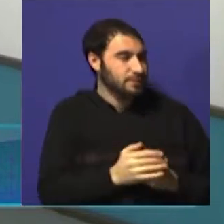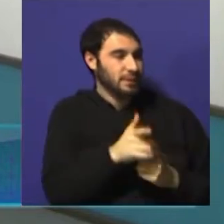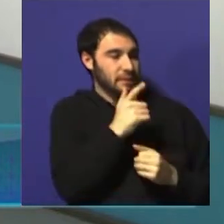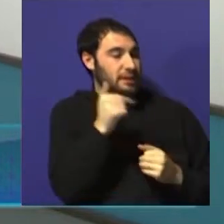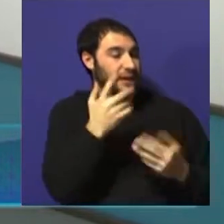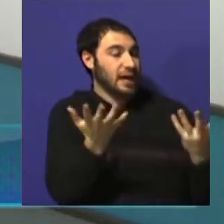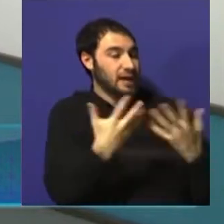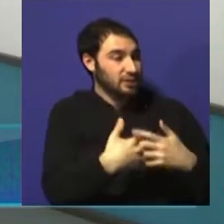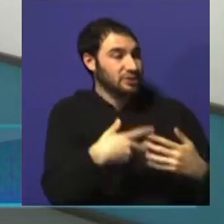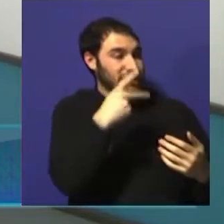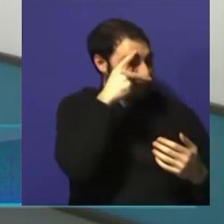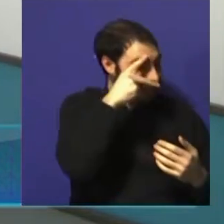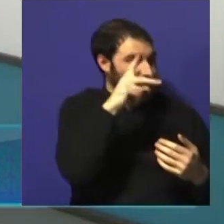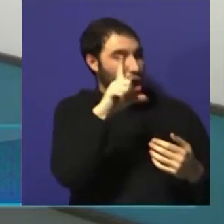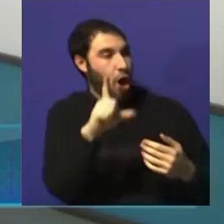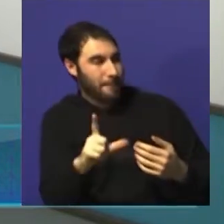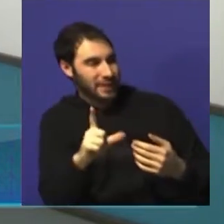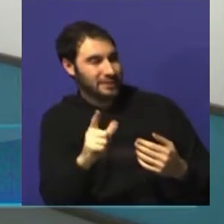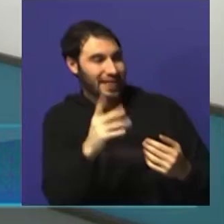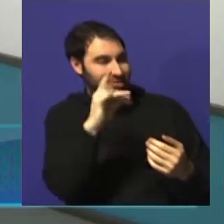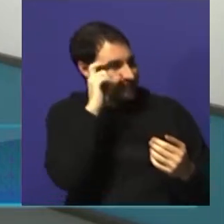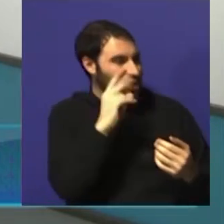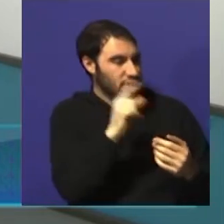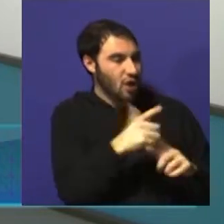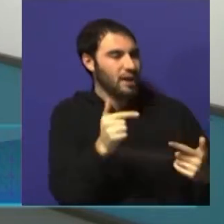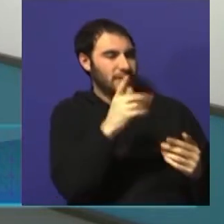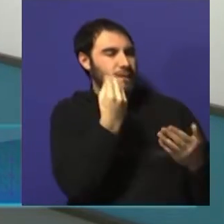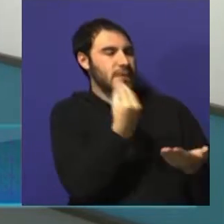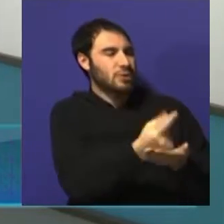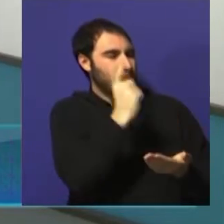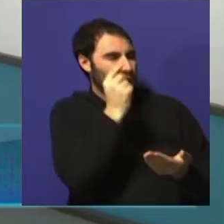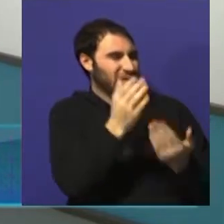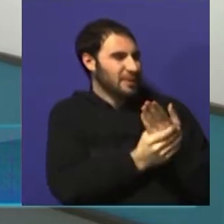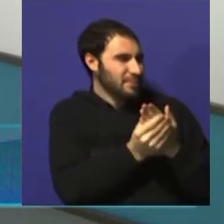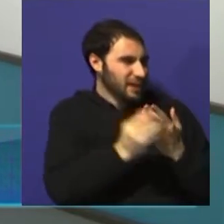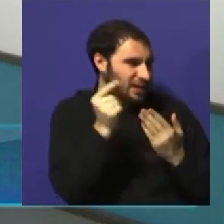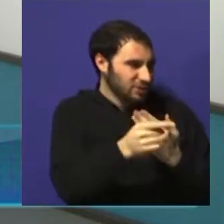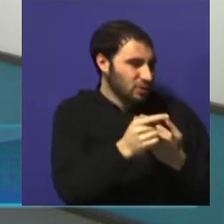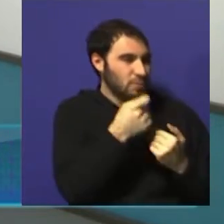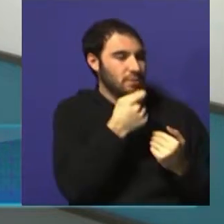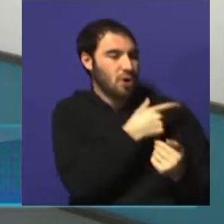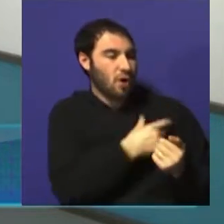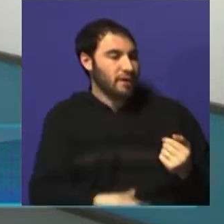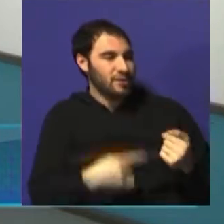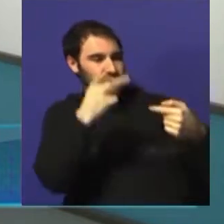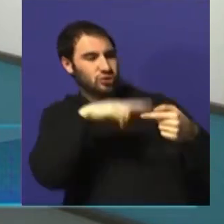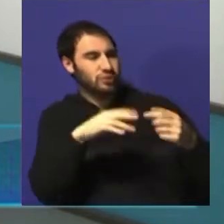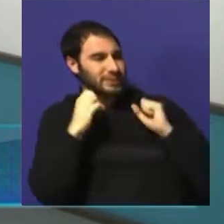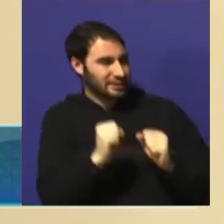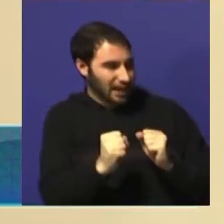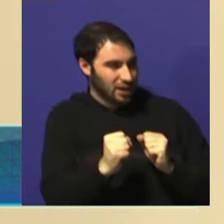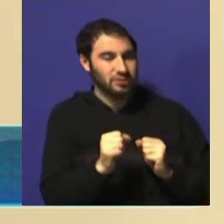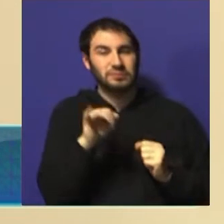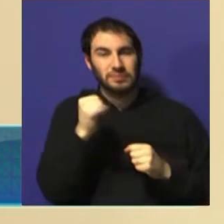explica esta relación Kirchner-López y que no la tiene con Debido, que es una figura más política, la de un ministro, como si fuera un gobernador y un subsecretario, digamos.